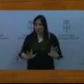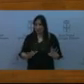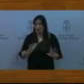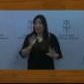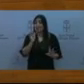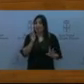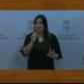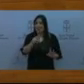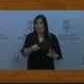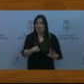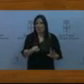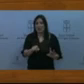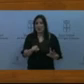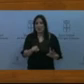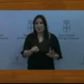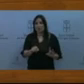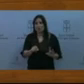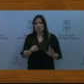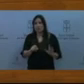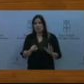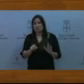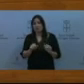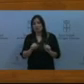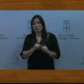el propio texto legal.